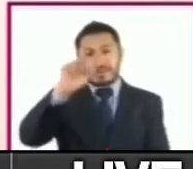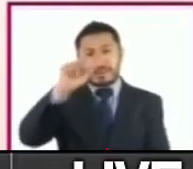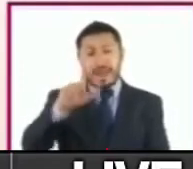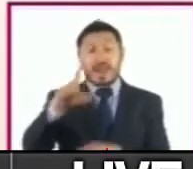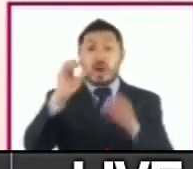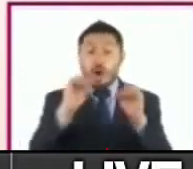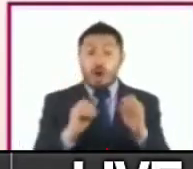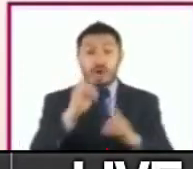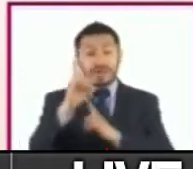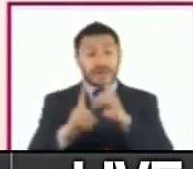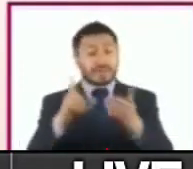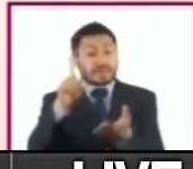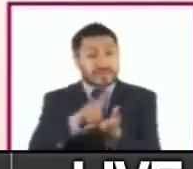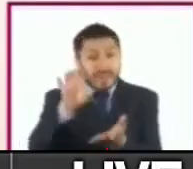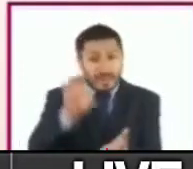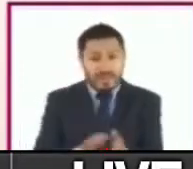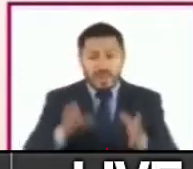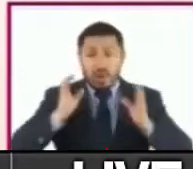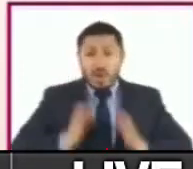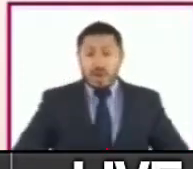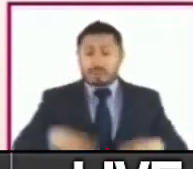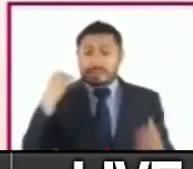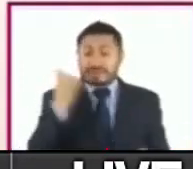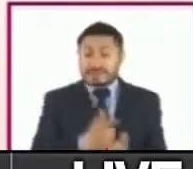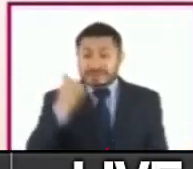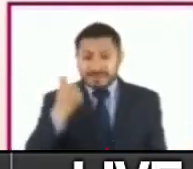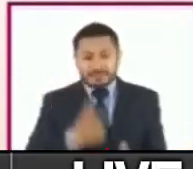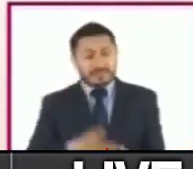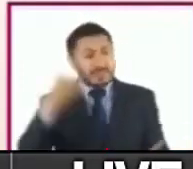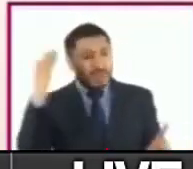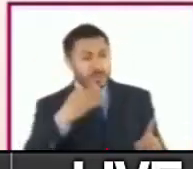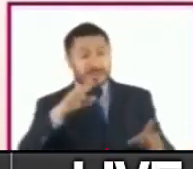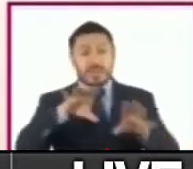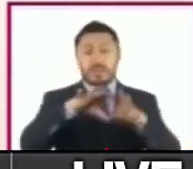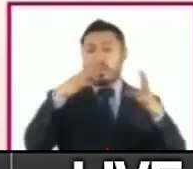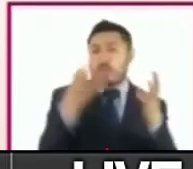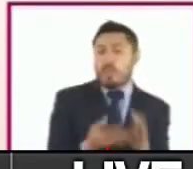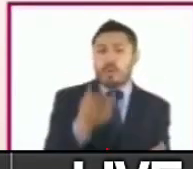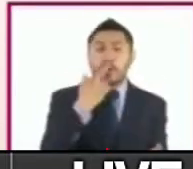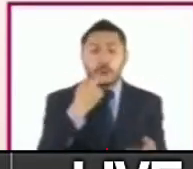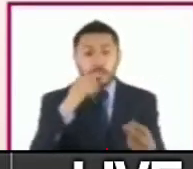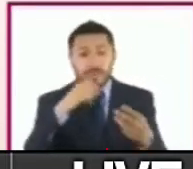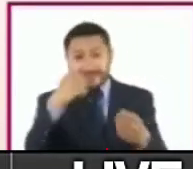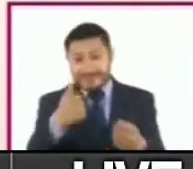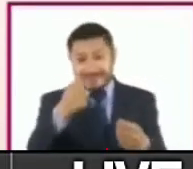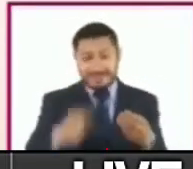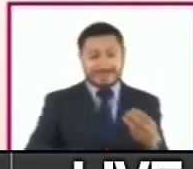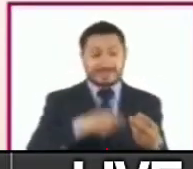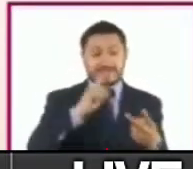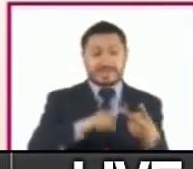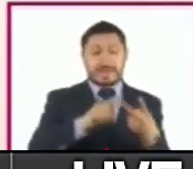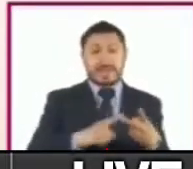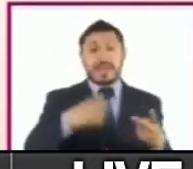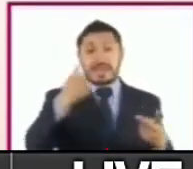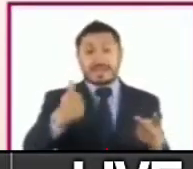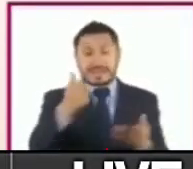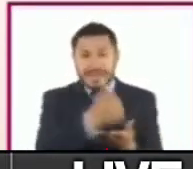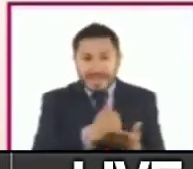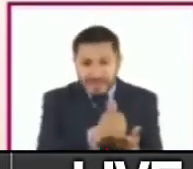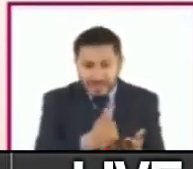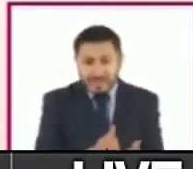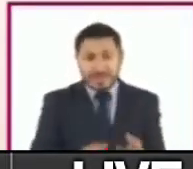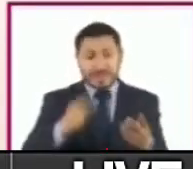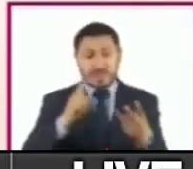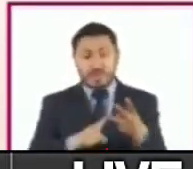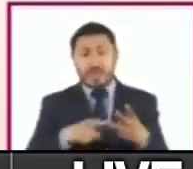más posible la bola a un objetivo. Se juega con 6 bolas rojas, 6 azules y una bola blanca. Puede ser de